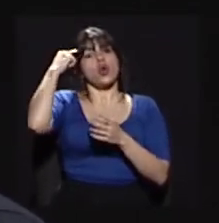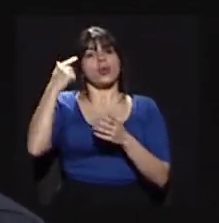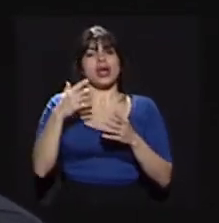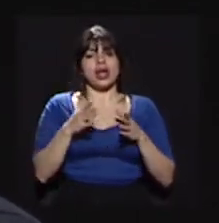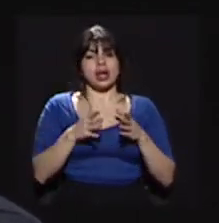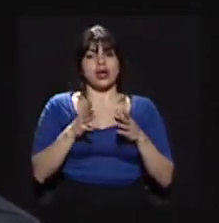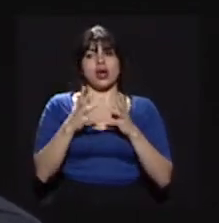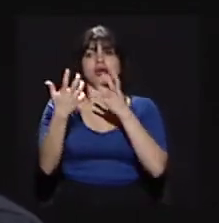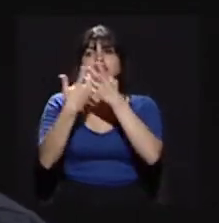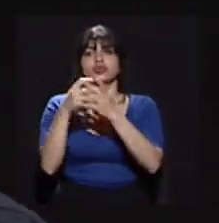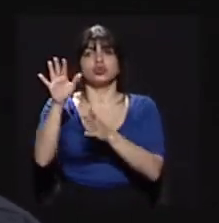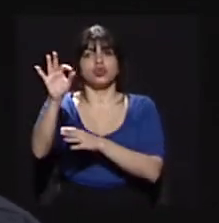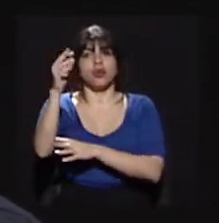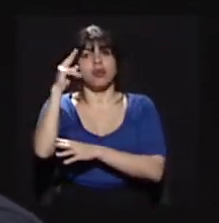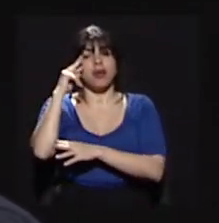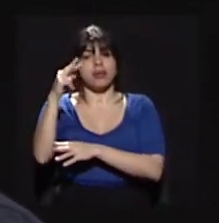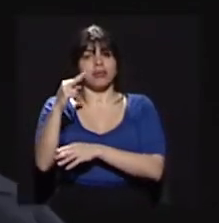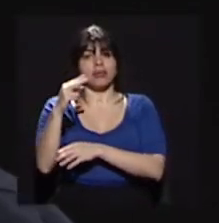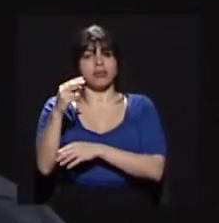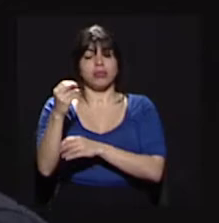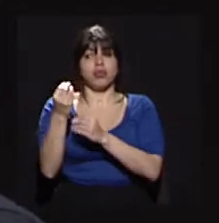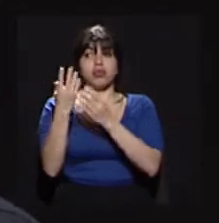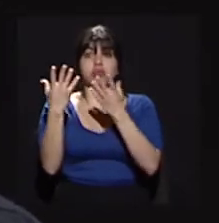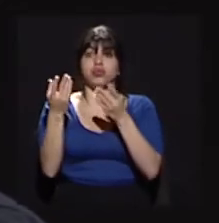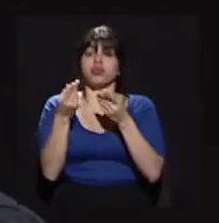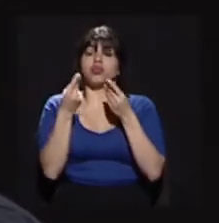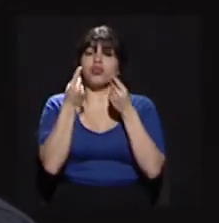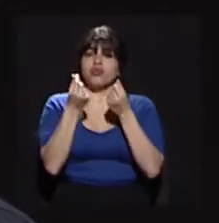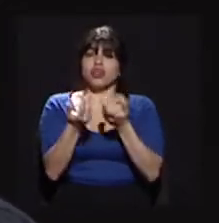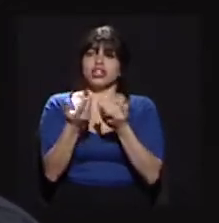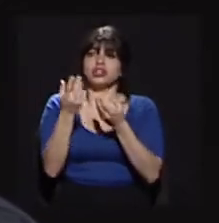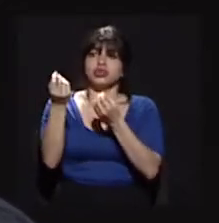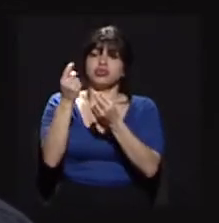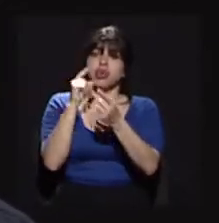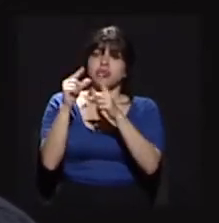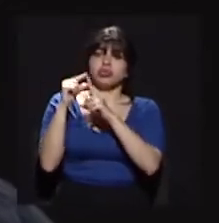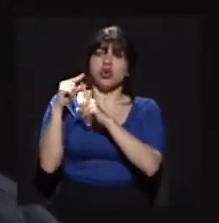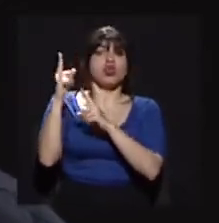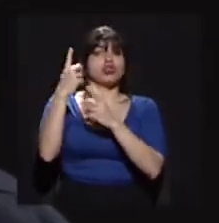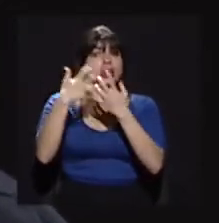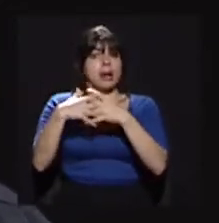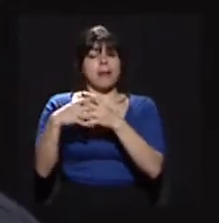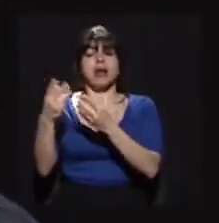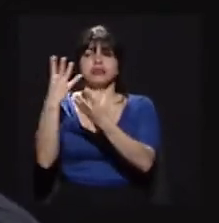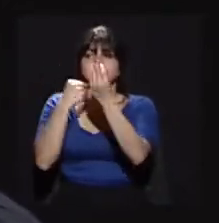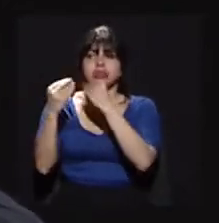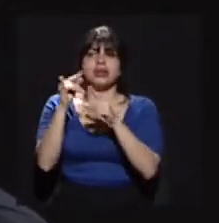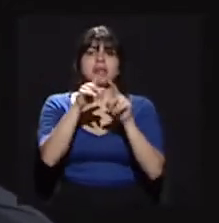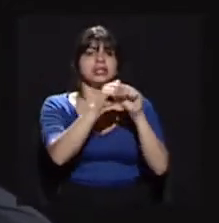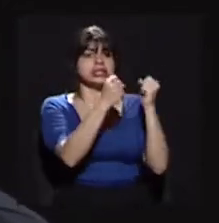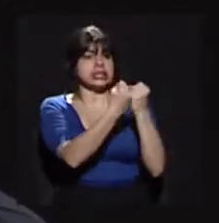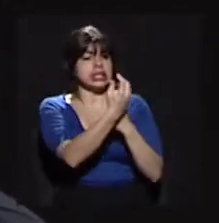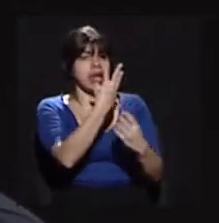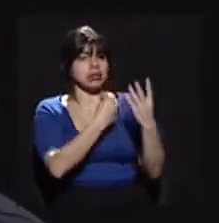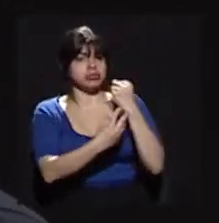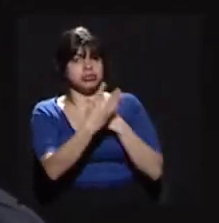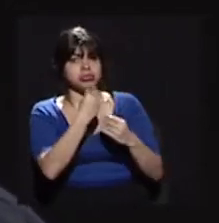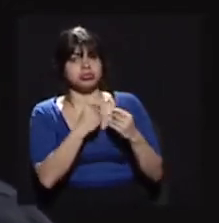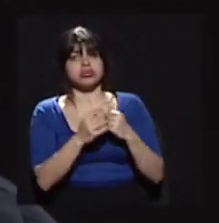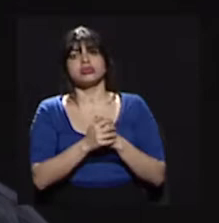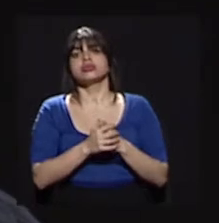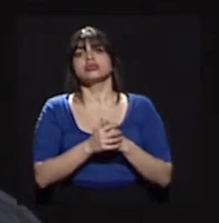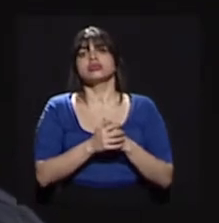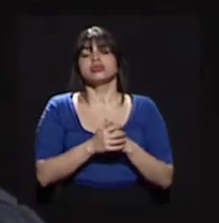se se adopte su punto de vista ha sido muy muy enriquecedores y no lo digo sólo por el sector empresarial también sectores sindicales en su momento propósito